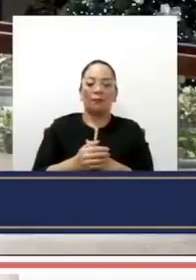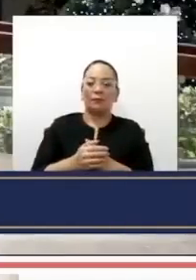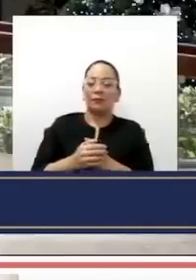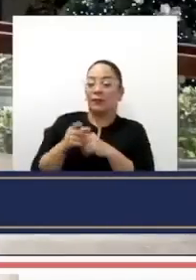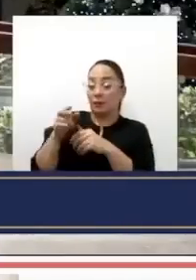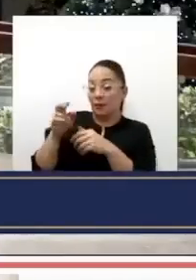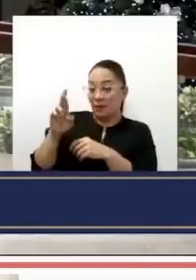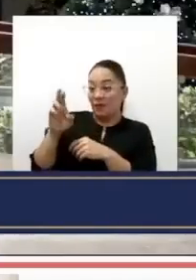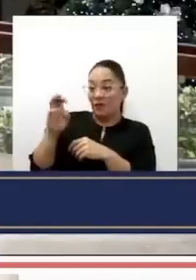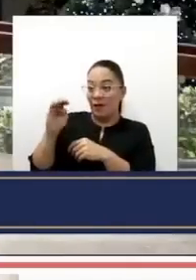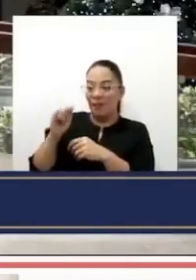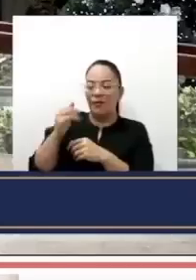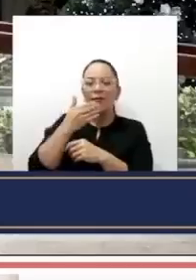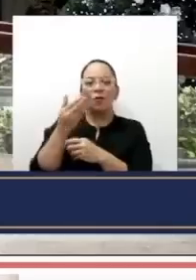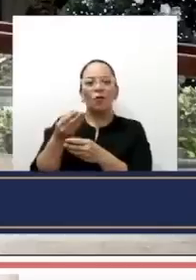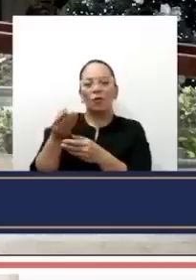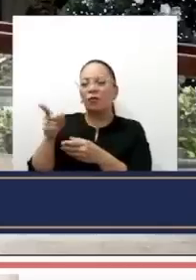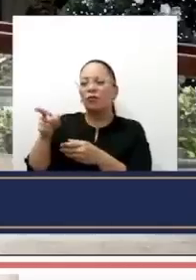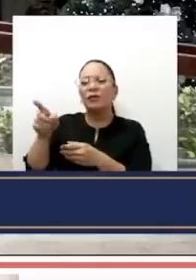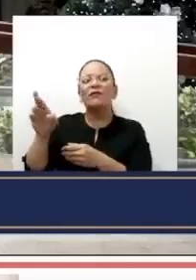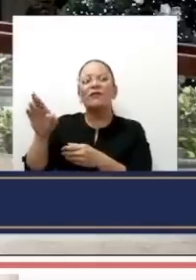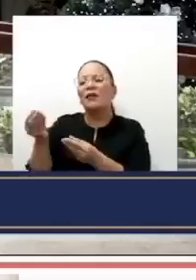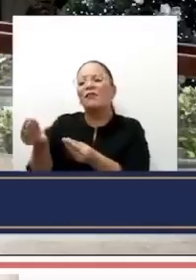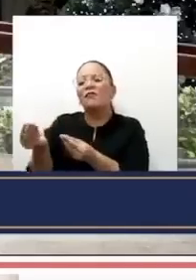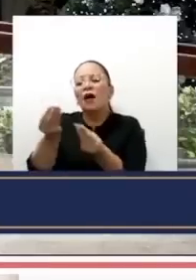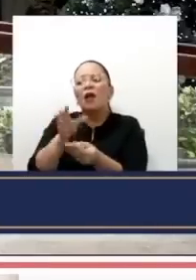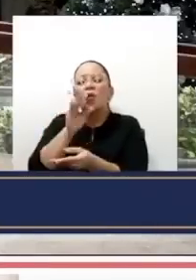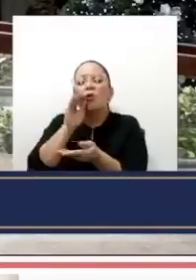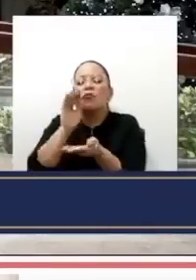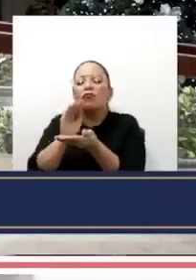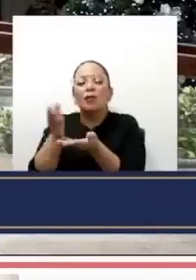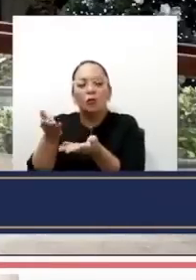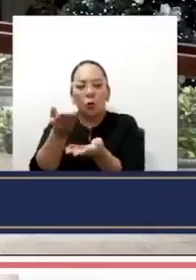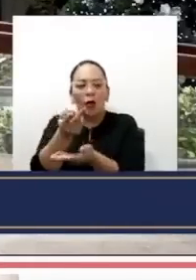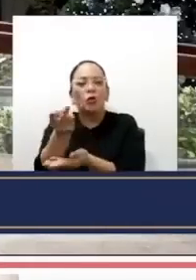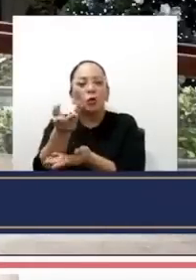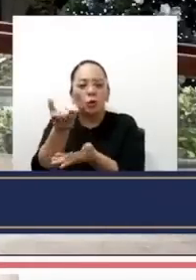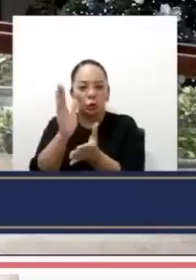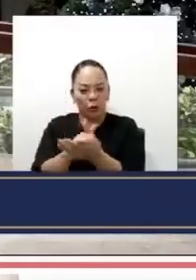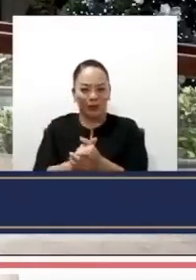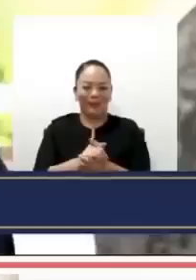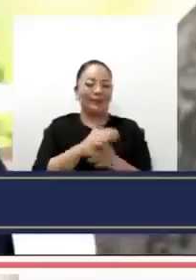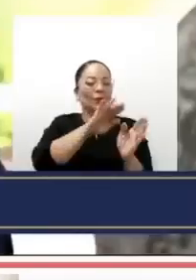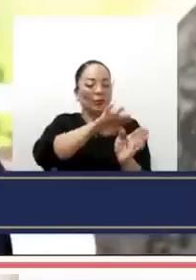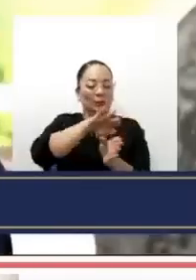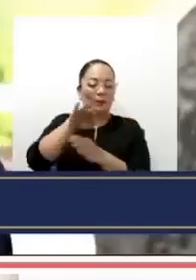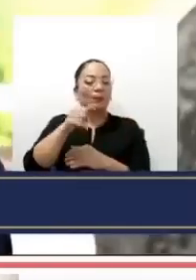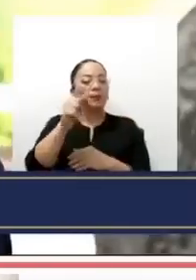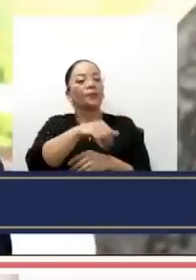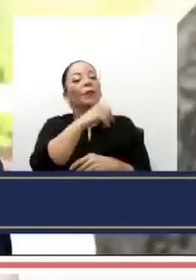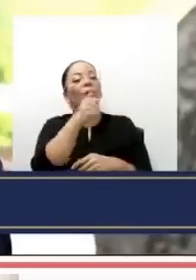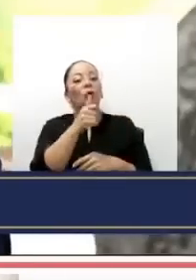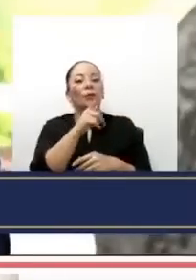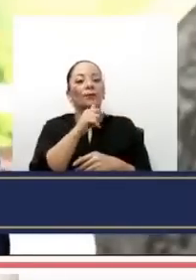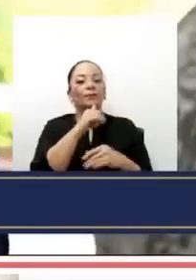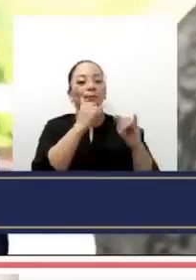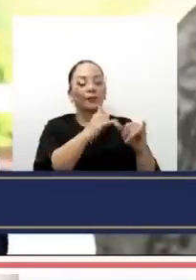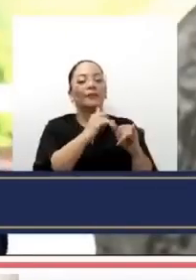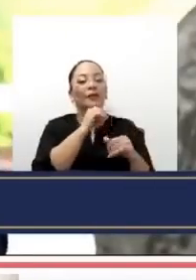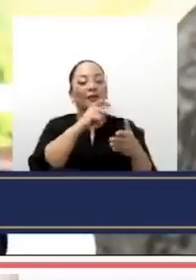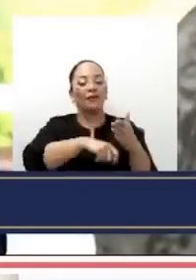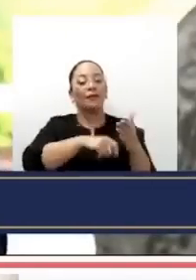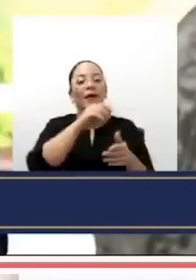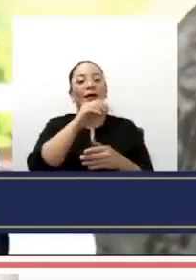quiere, ¿por qué no le regala un perrito a ellos, don Remy? Bueno, no sé. Sí, El siguiente lo firma encabezando don Chico